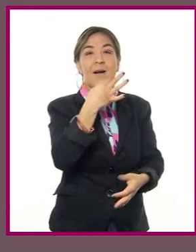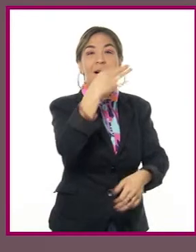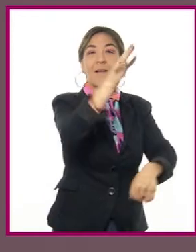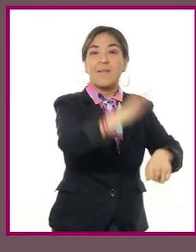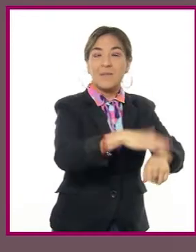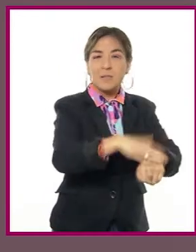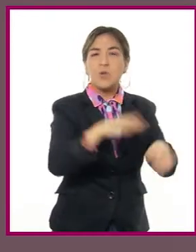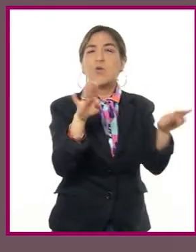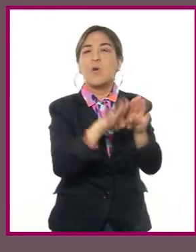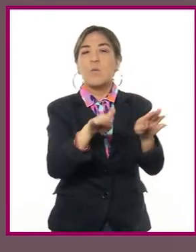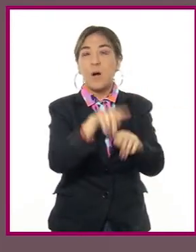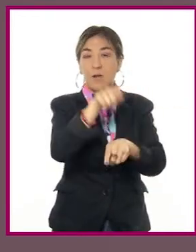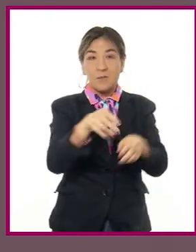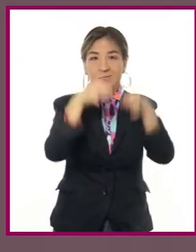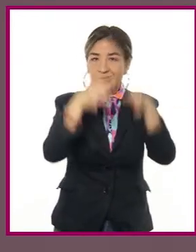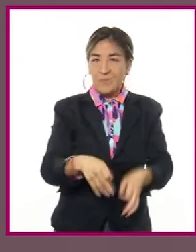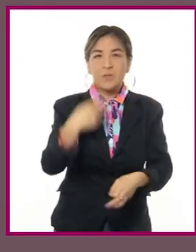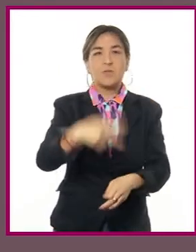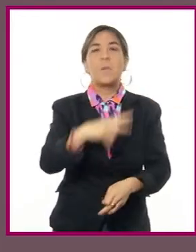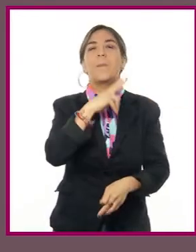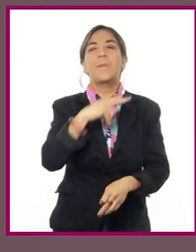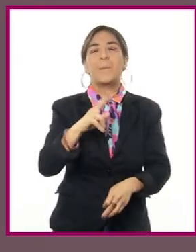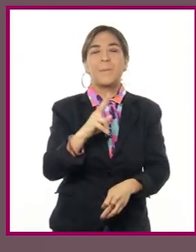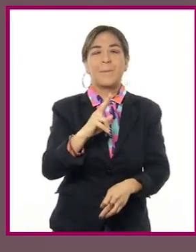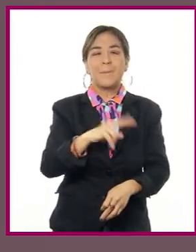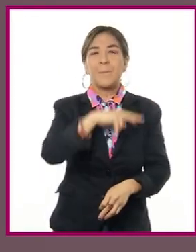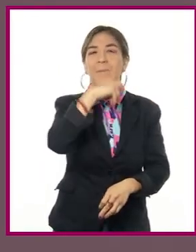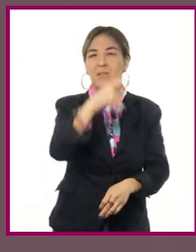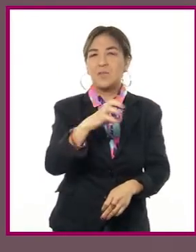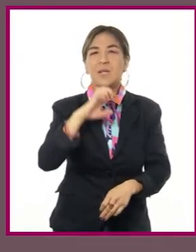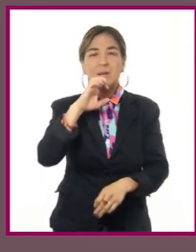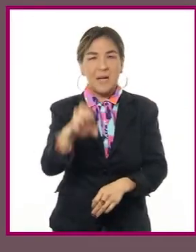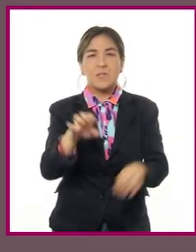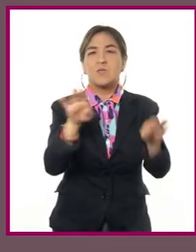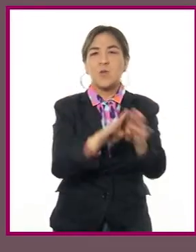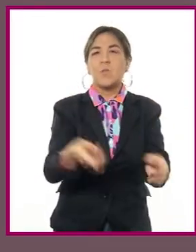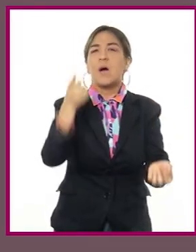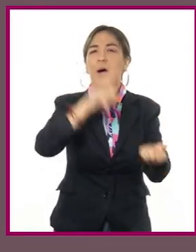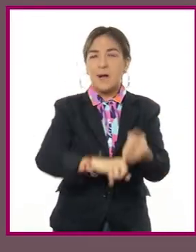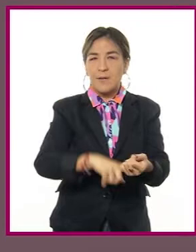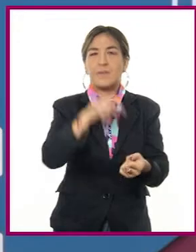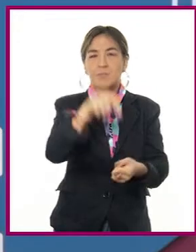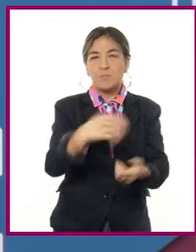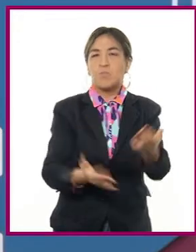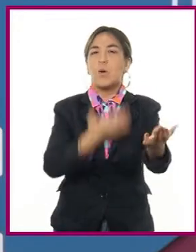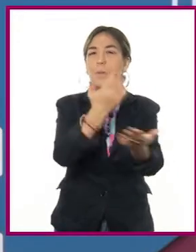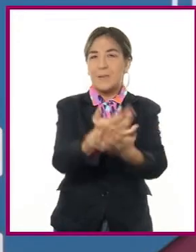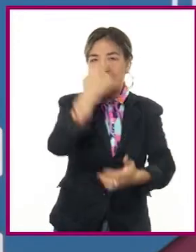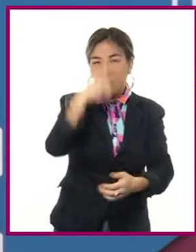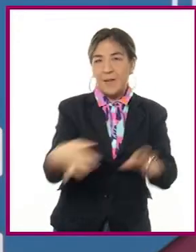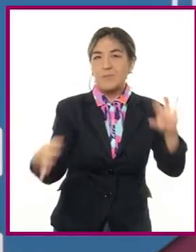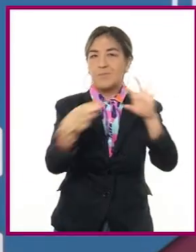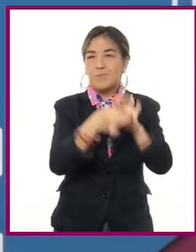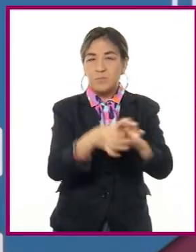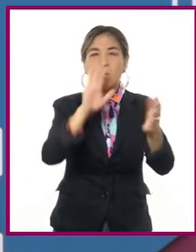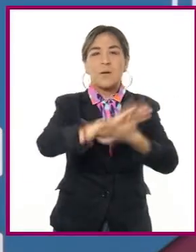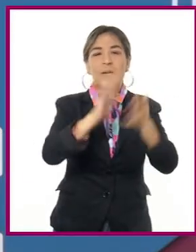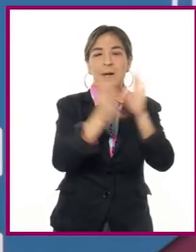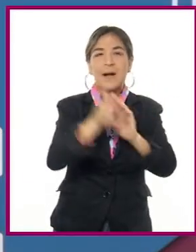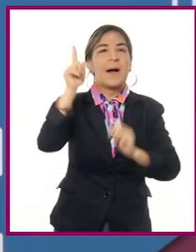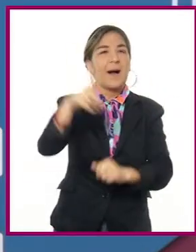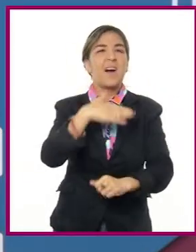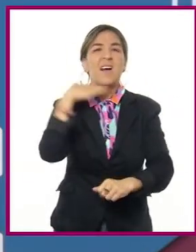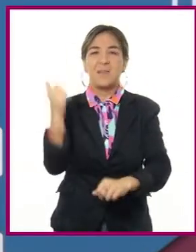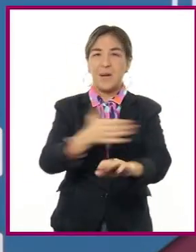de manera oficial al gobierno de Venustiano Carranza una propuesta de alianza con Alemania. El objetivo de esta alianza